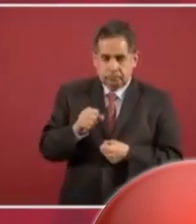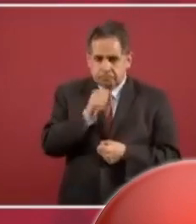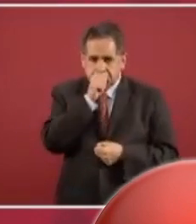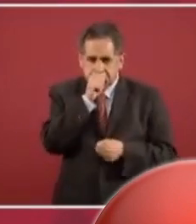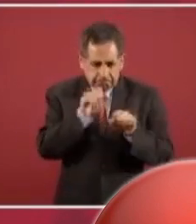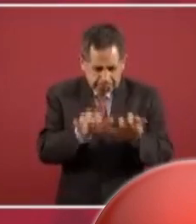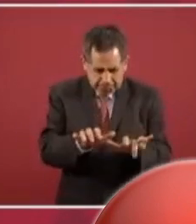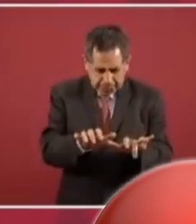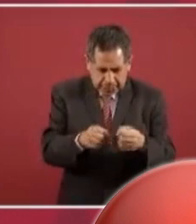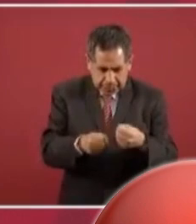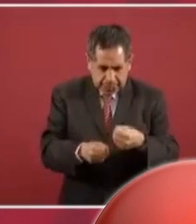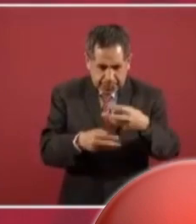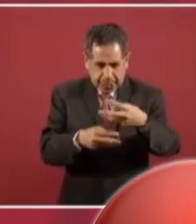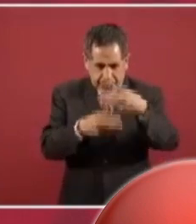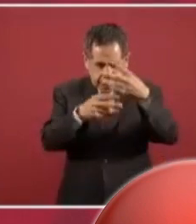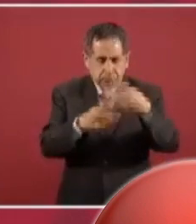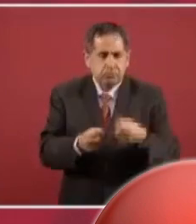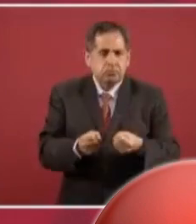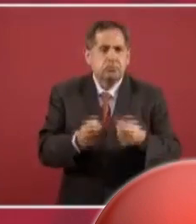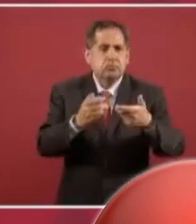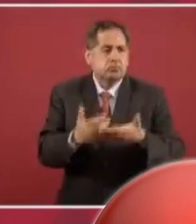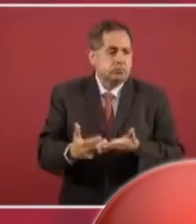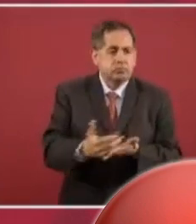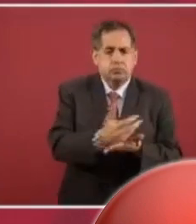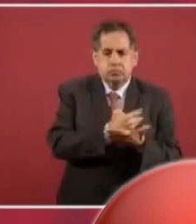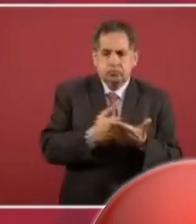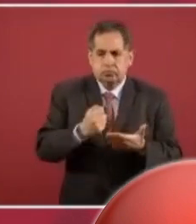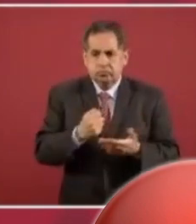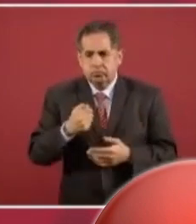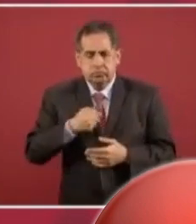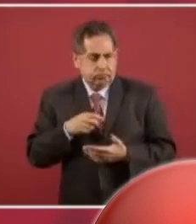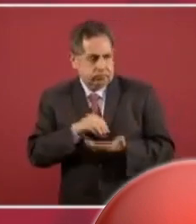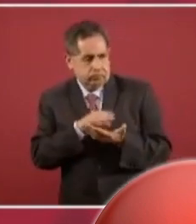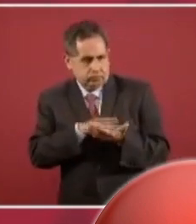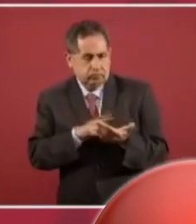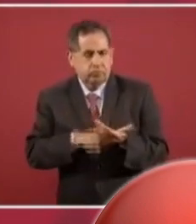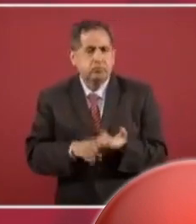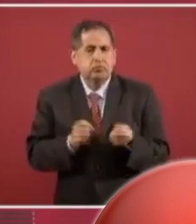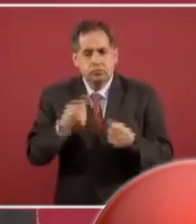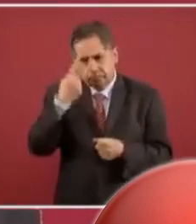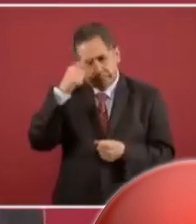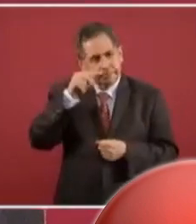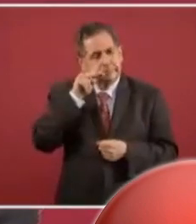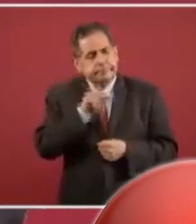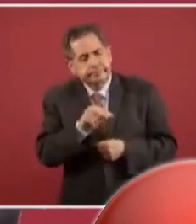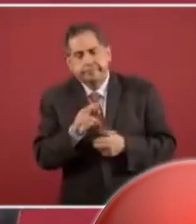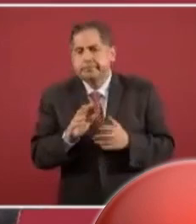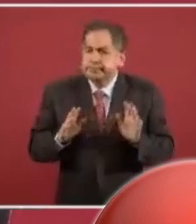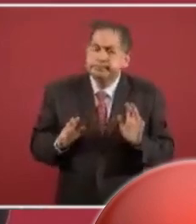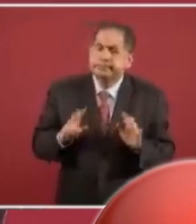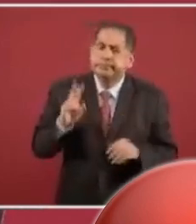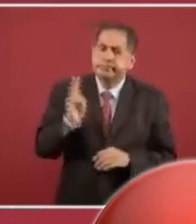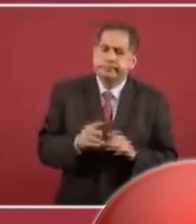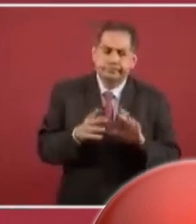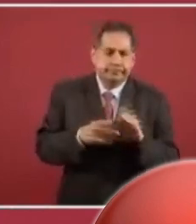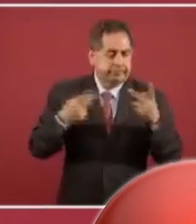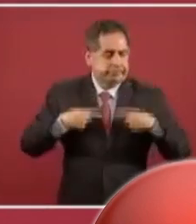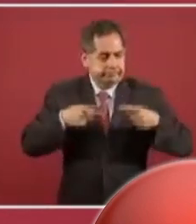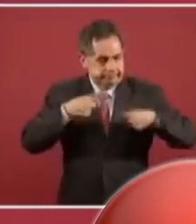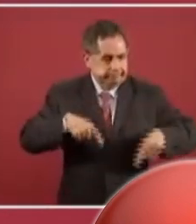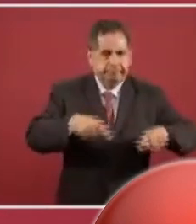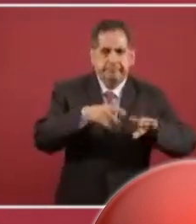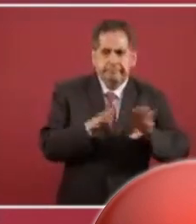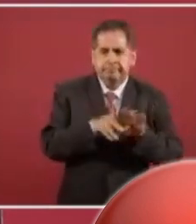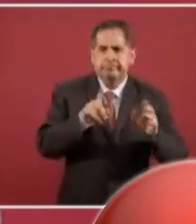registrar corroborar su salario con el que está registrado para ver que realmente el empleador lo